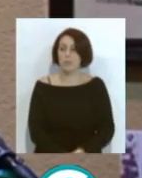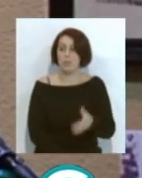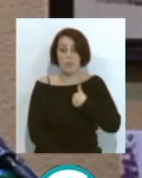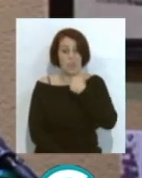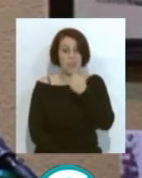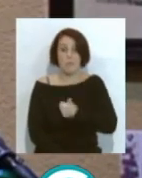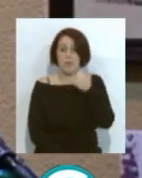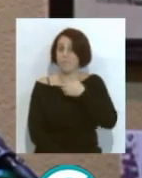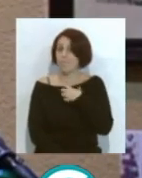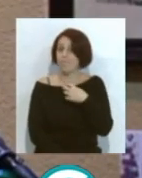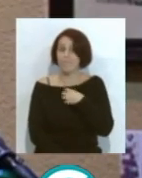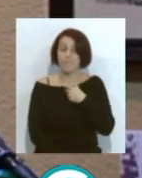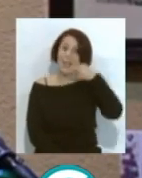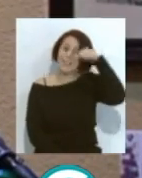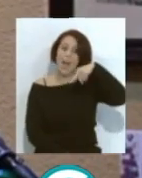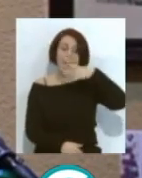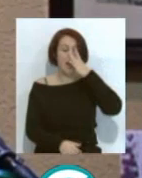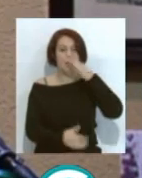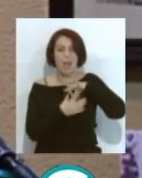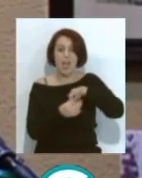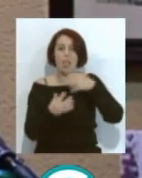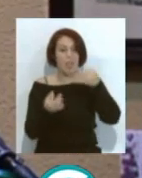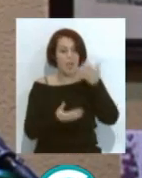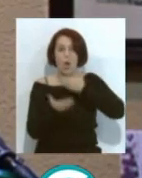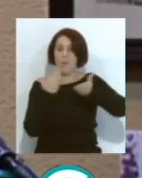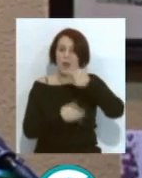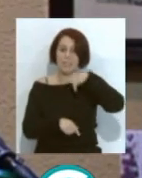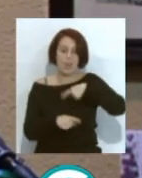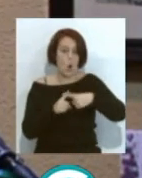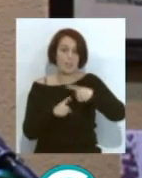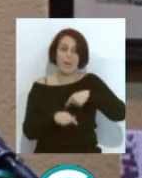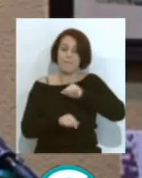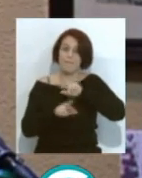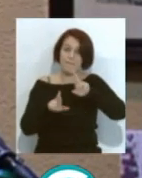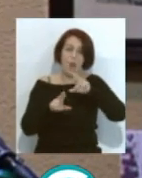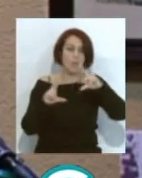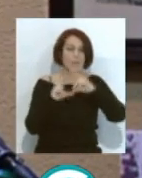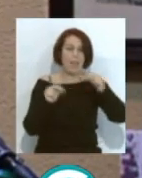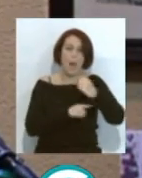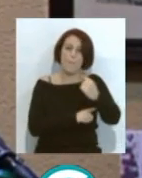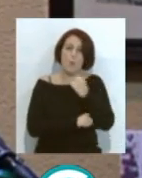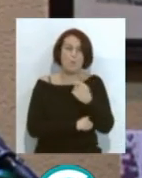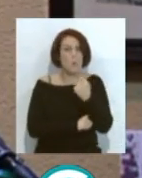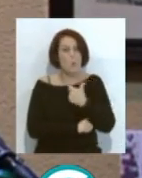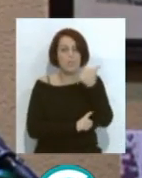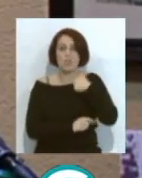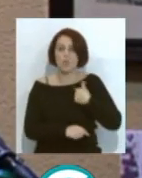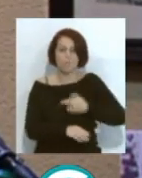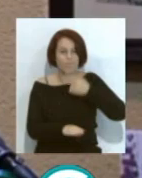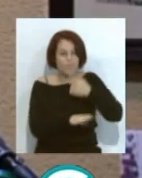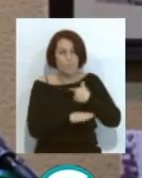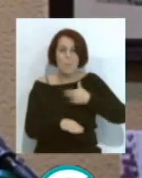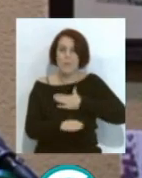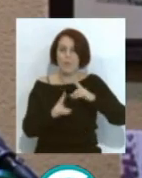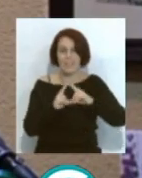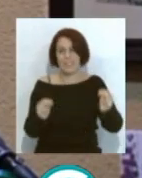decir. Creo que la Cátedra de Carnaval tendría que colaborar con estas cosas y espero que la universidad nos apoye un poquito más, porque yo soy muy exigente con mi universidad y